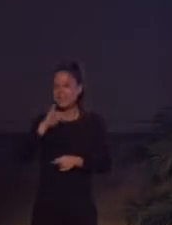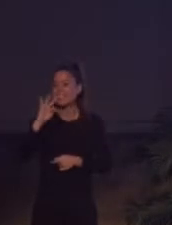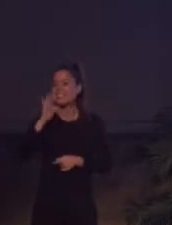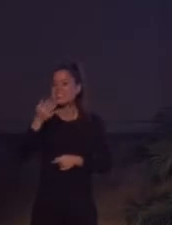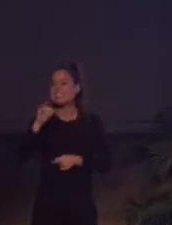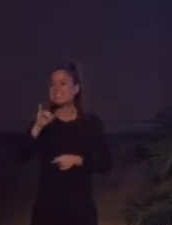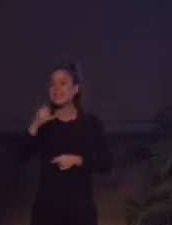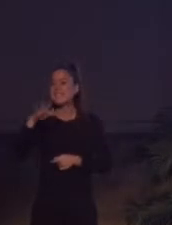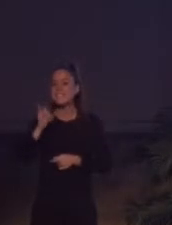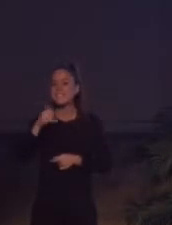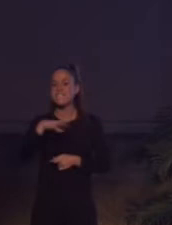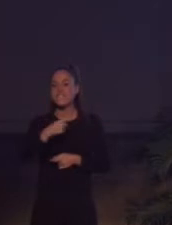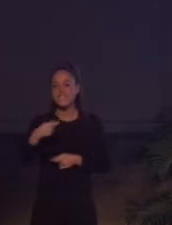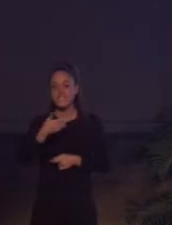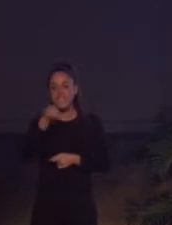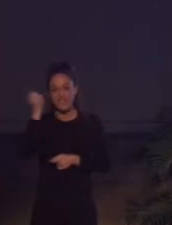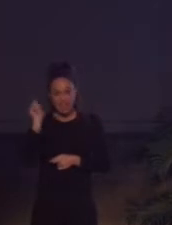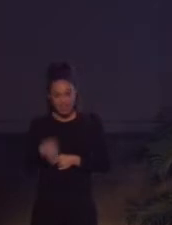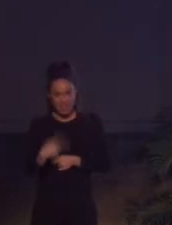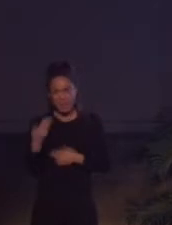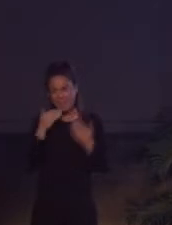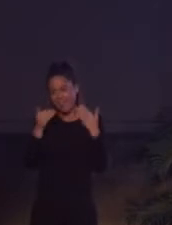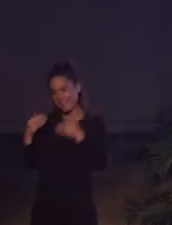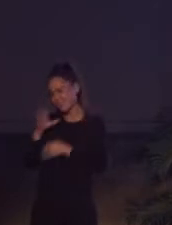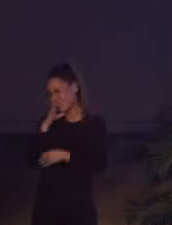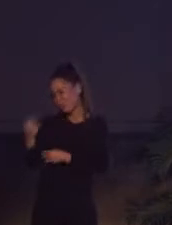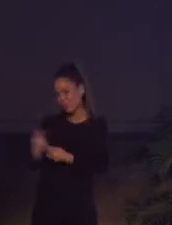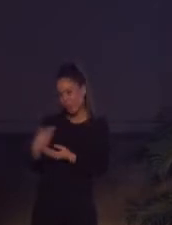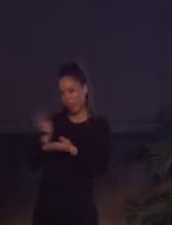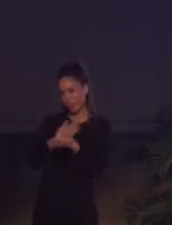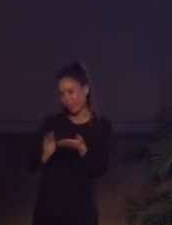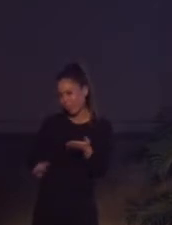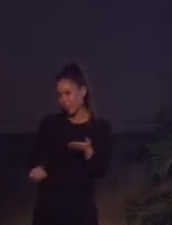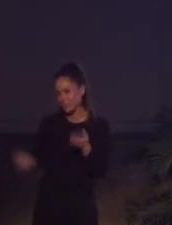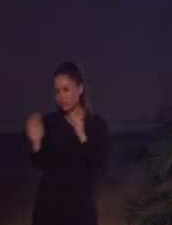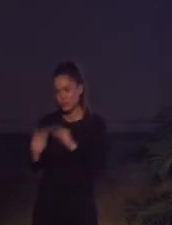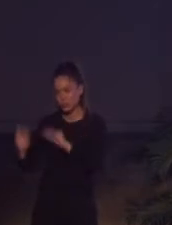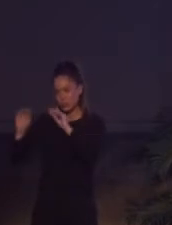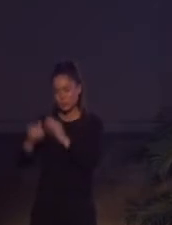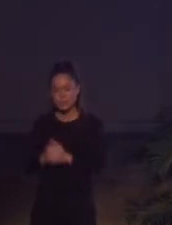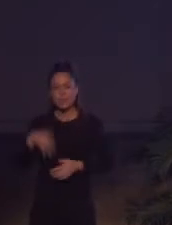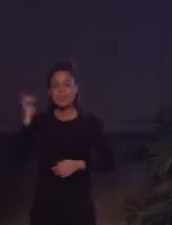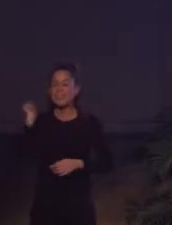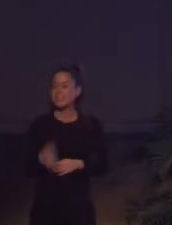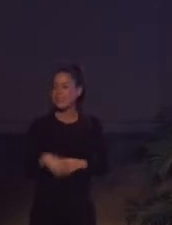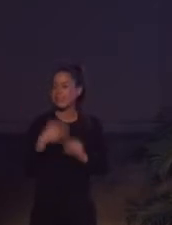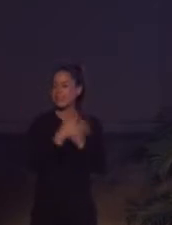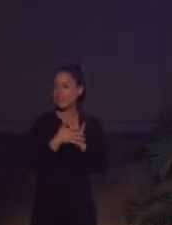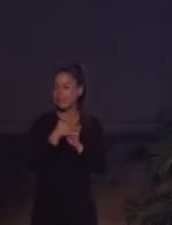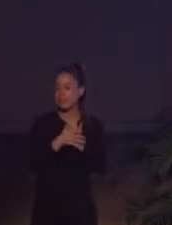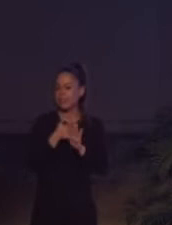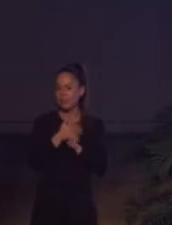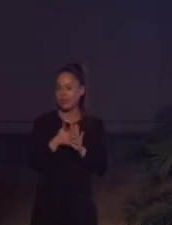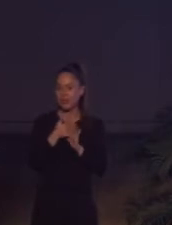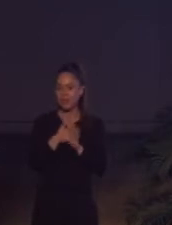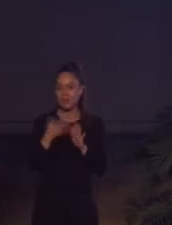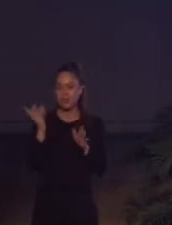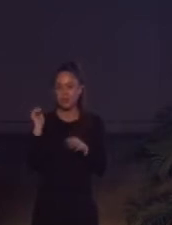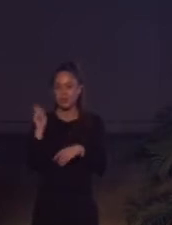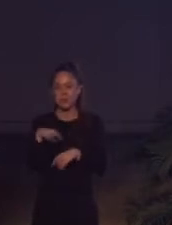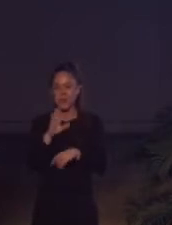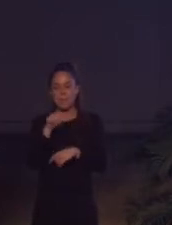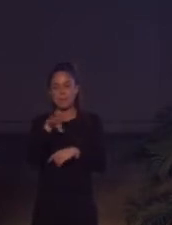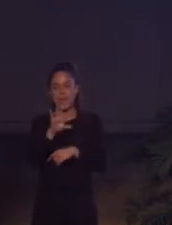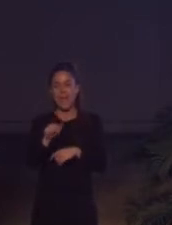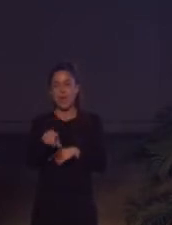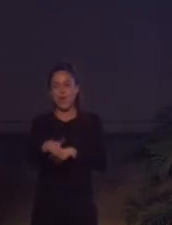ha acompañado en esta aventura y desde aquí también doy las gracias. Y justo en este artículo también ella habla de ese gong que sintió en aquella charla de Paul,